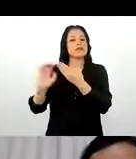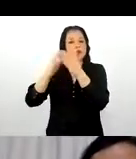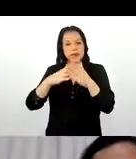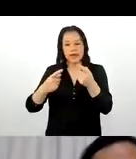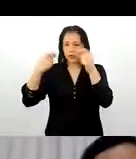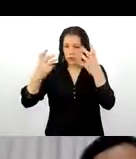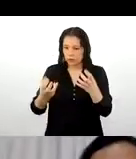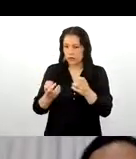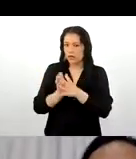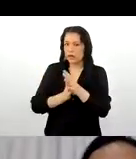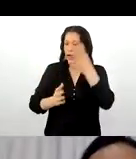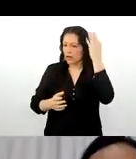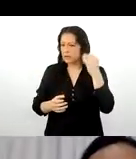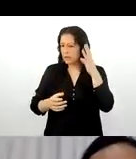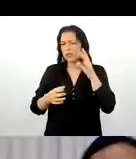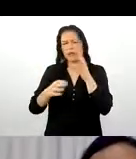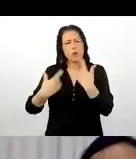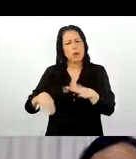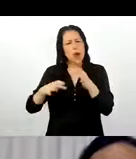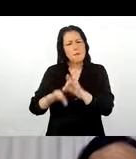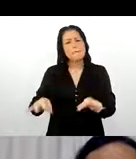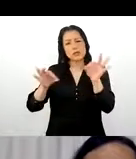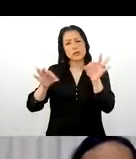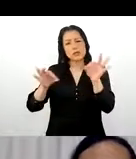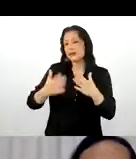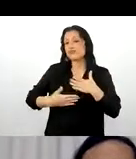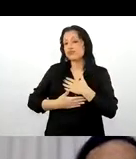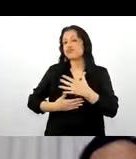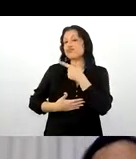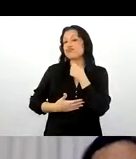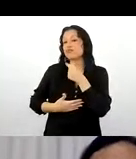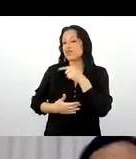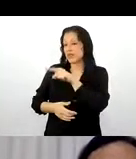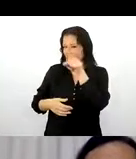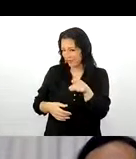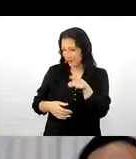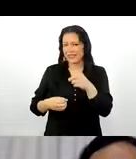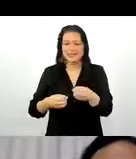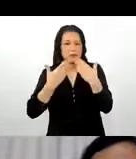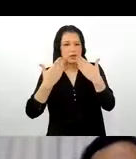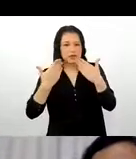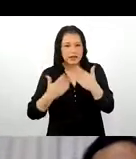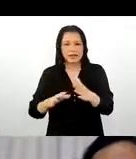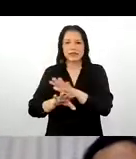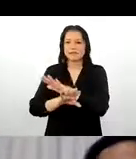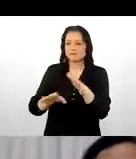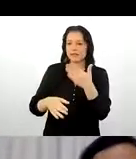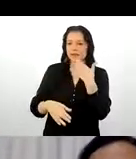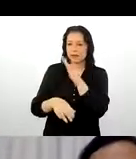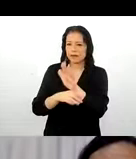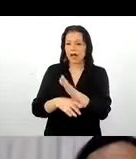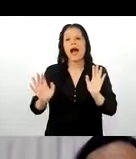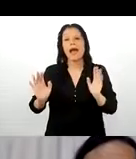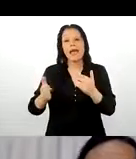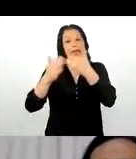muy significativas que seguro van a ser de agrado a todos ustedes. Muy buenas tardes, muchas gracias. Y antes